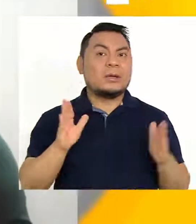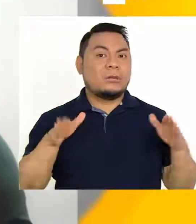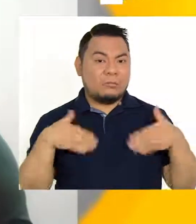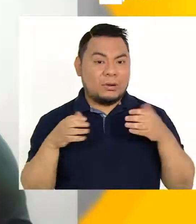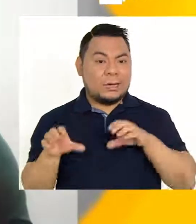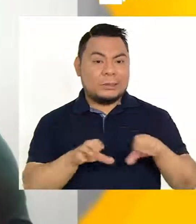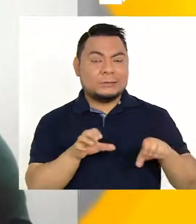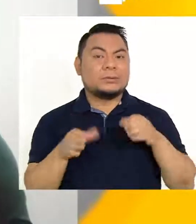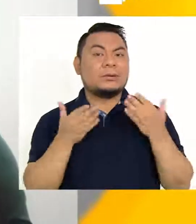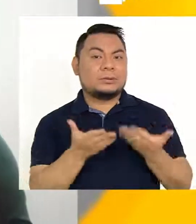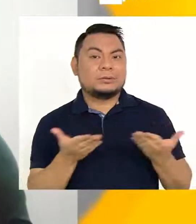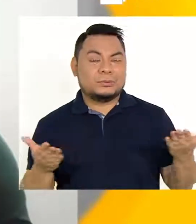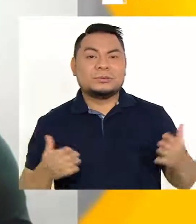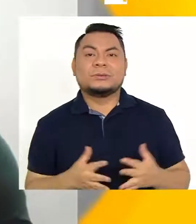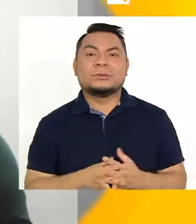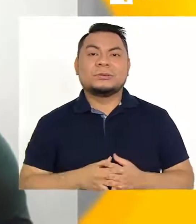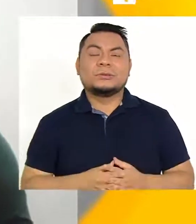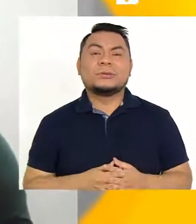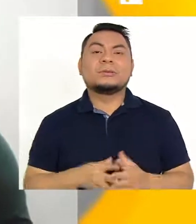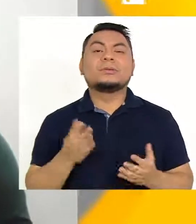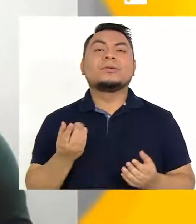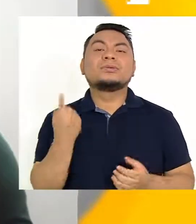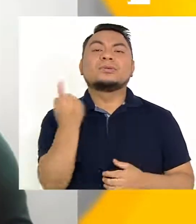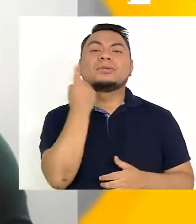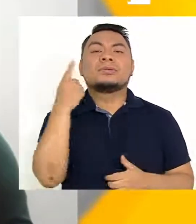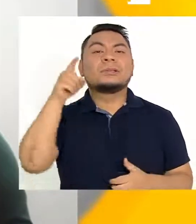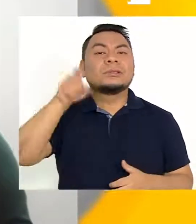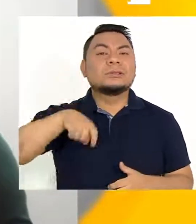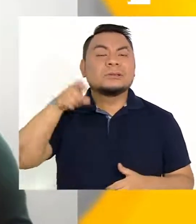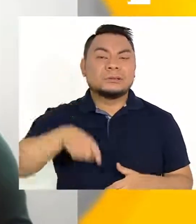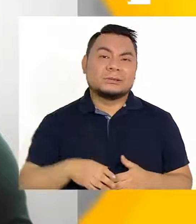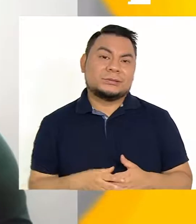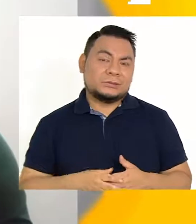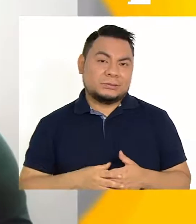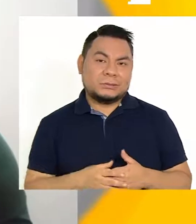pueden hacer las cosas, solo necesitan